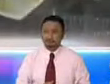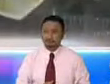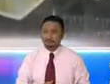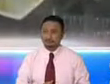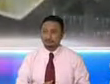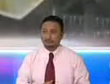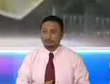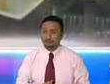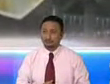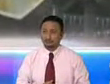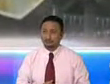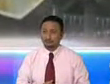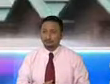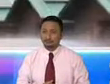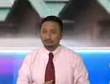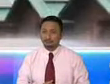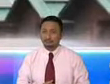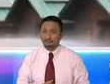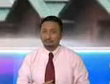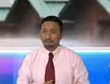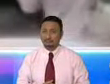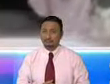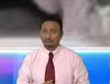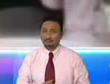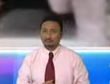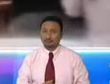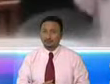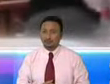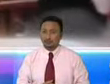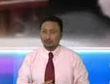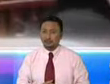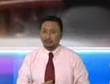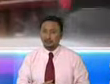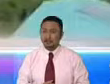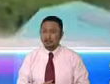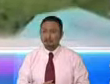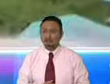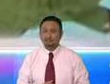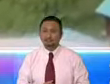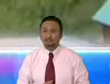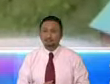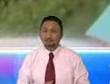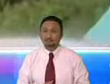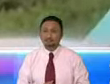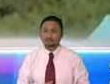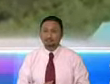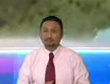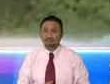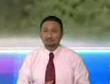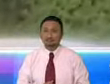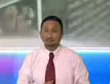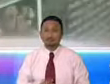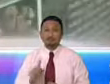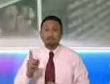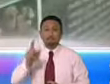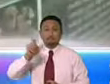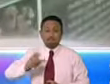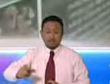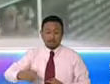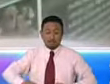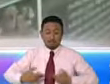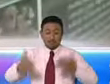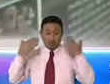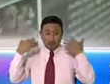La isla Santay es otro destino en franco crecimiento turístico, donde se puede encontrar parte de la historia de los primeros pobladores de la zona